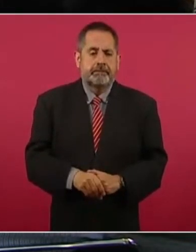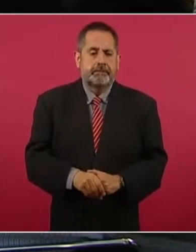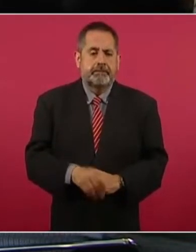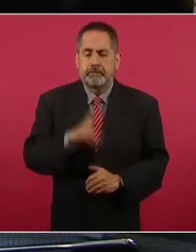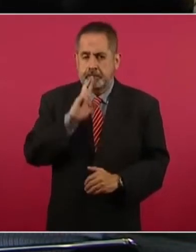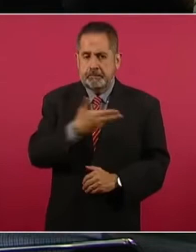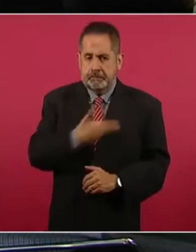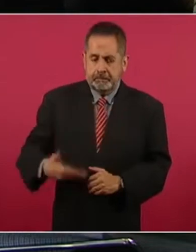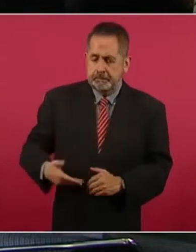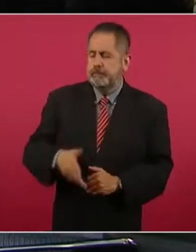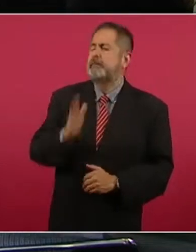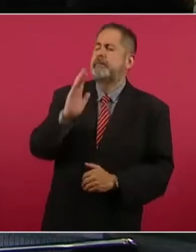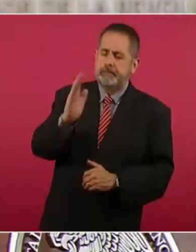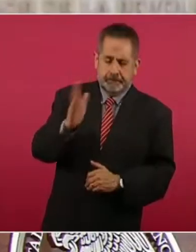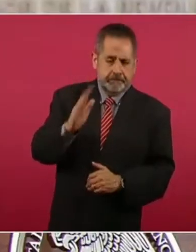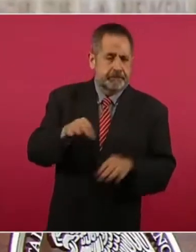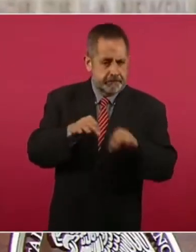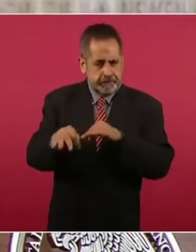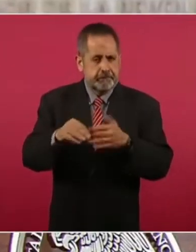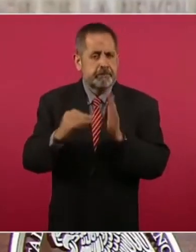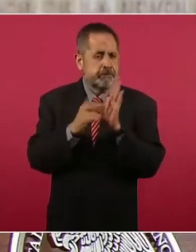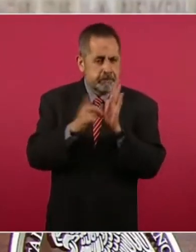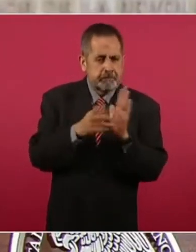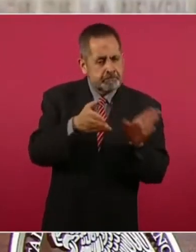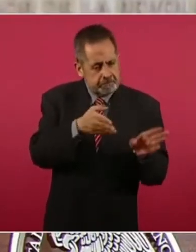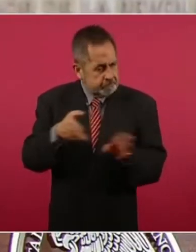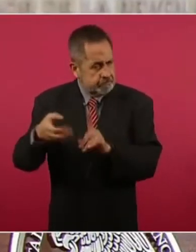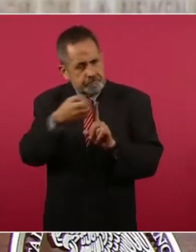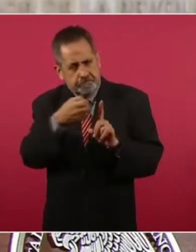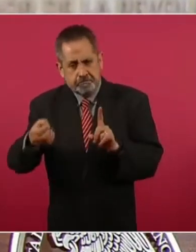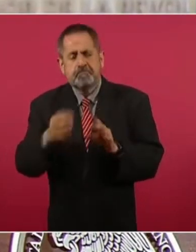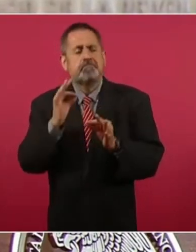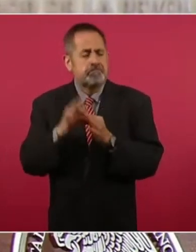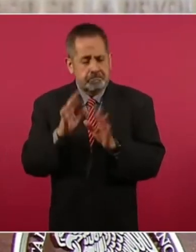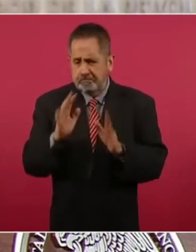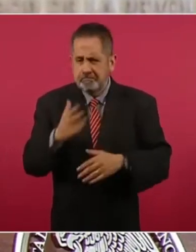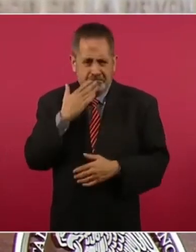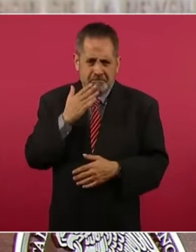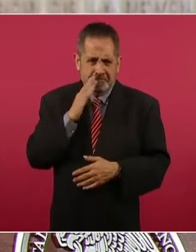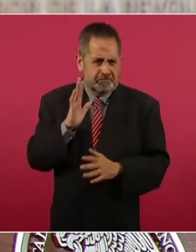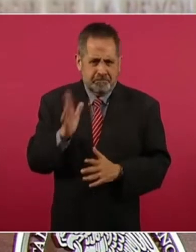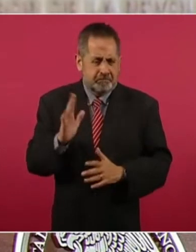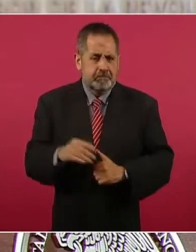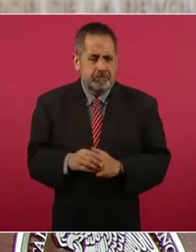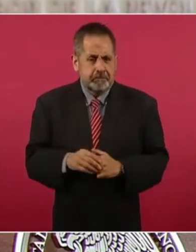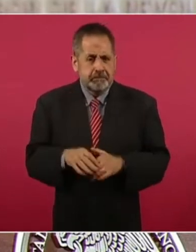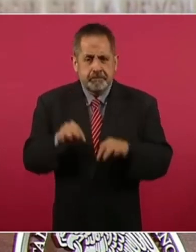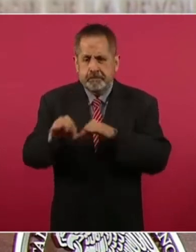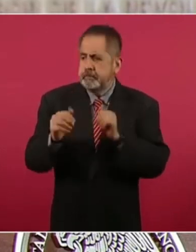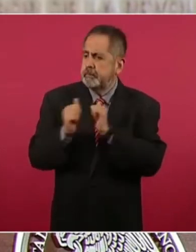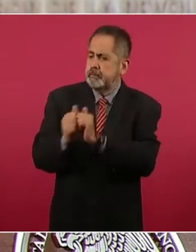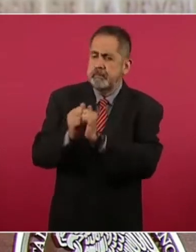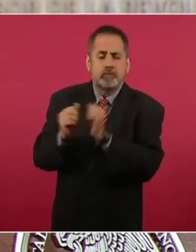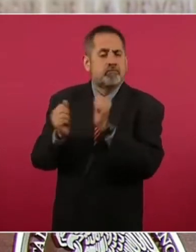hay una metodología definida, se trabaja de